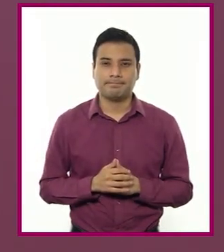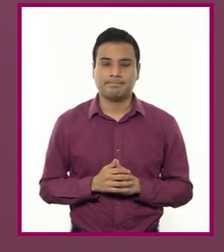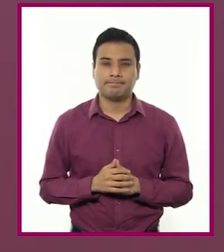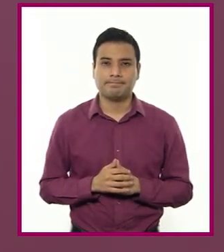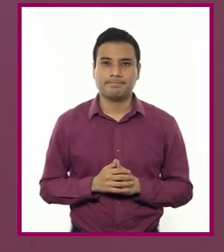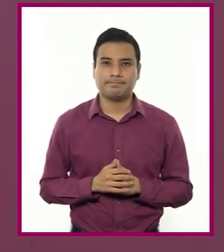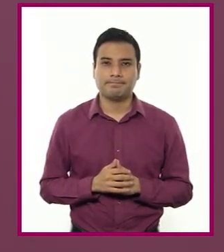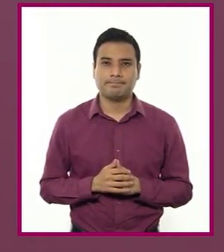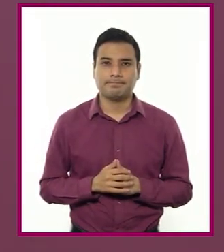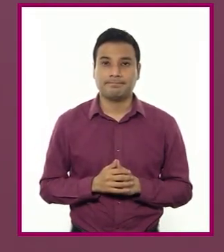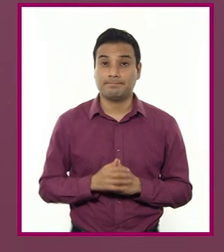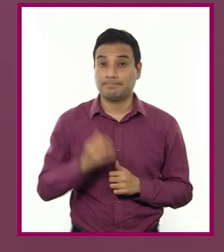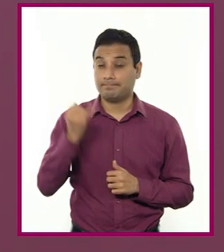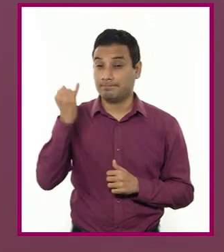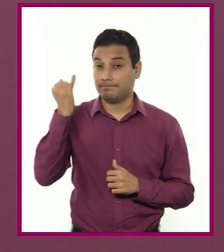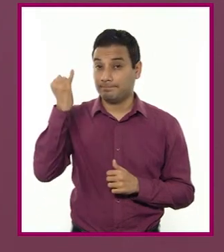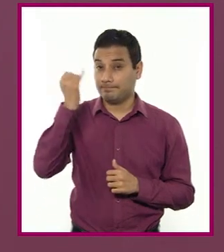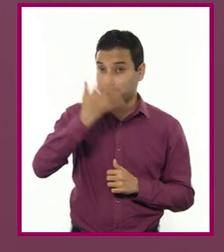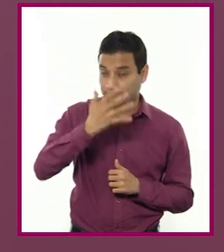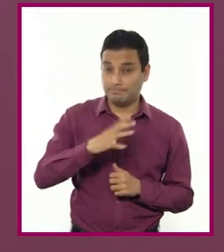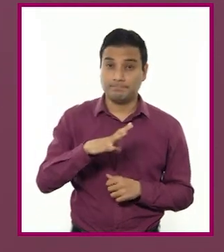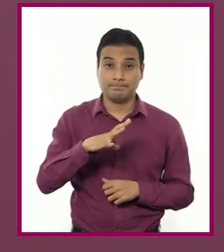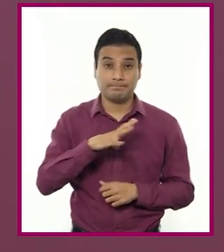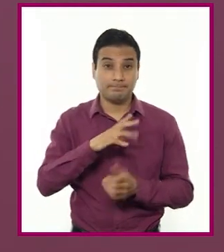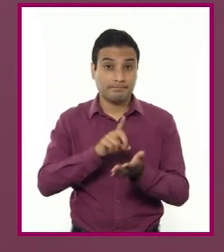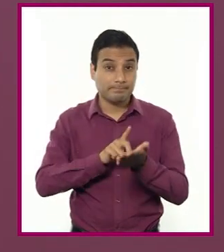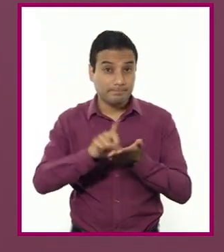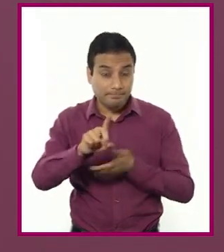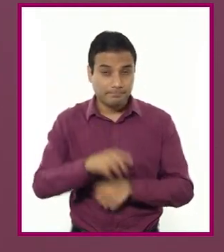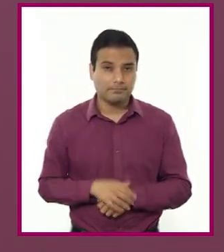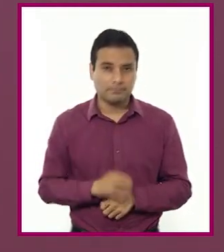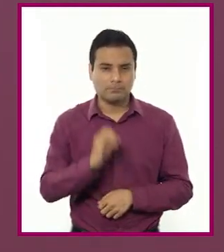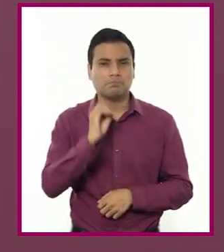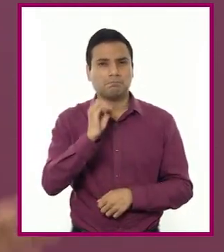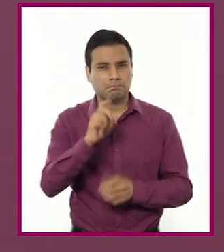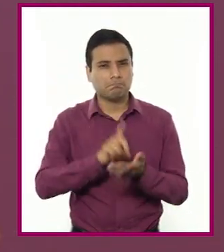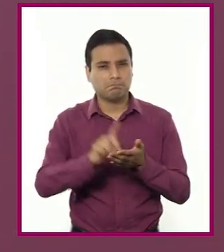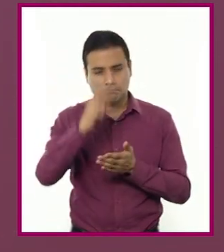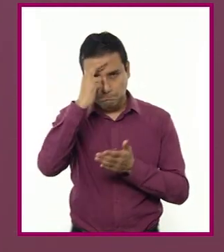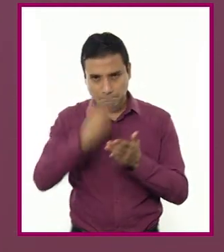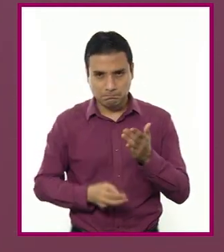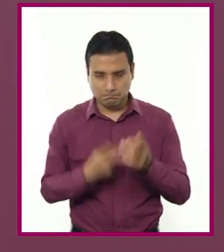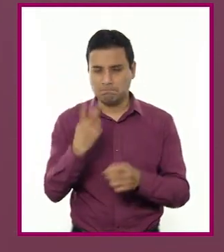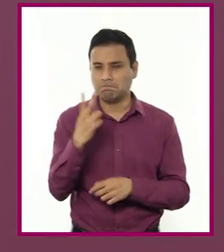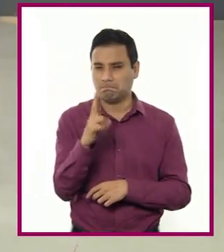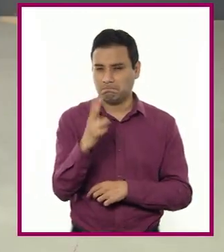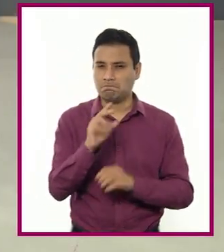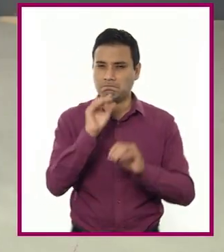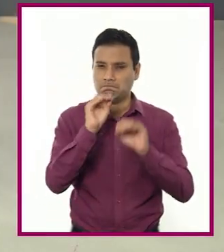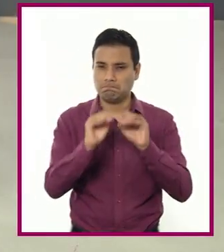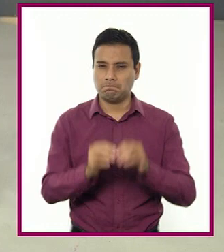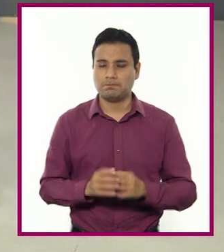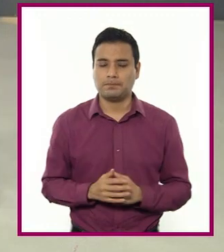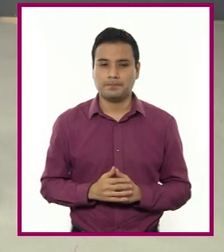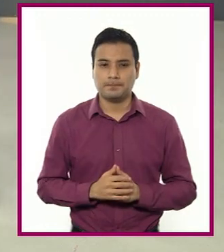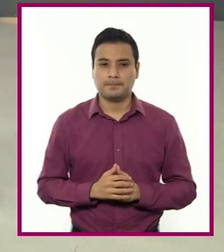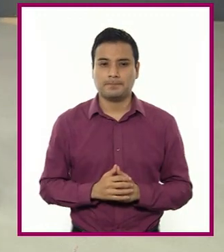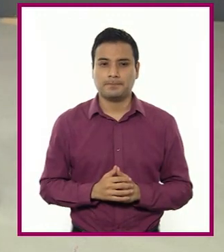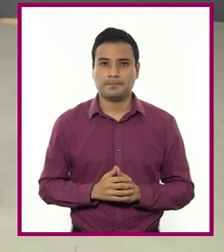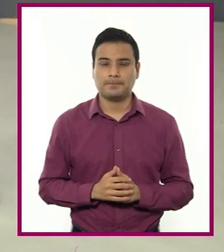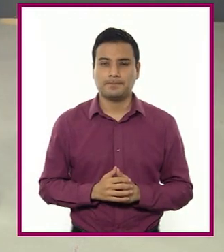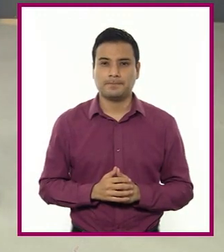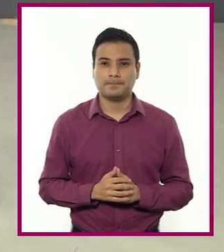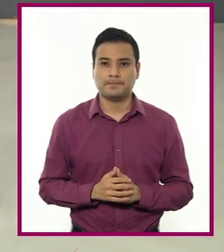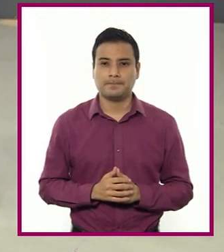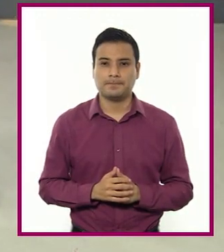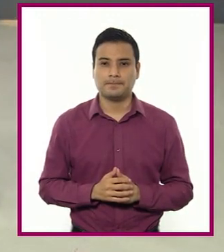se estén ejerciendo o porque se muestre que se están vulnerando. Coloquen las